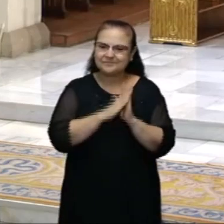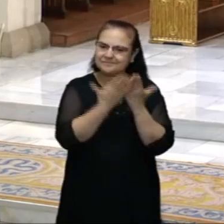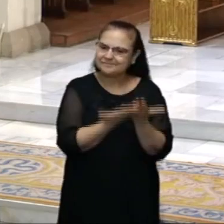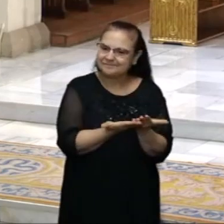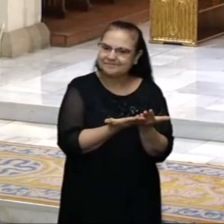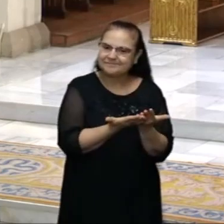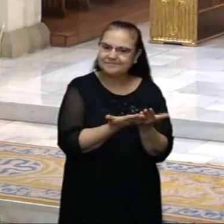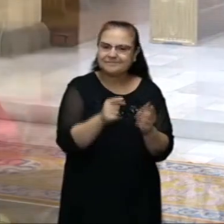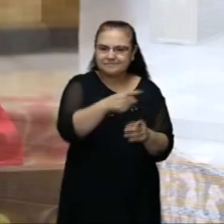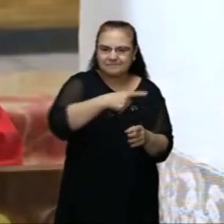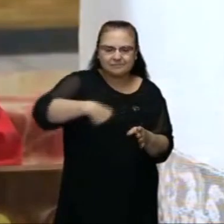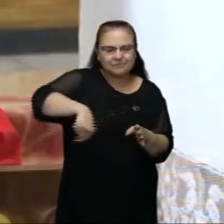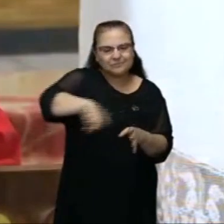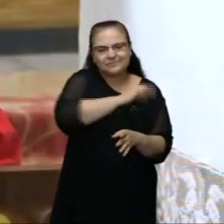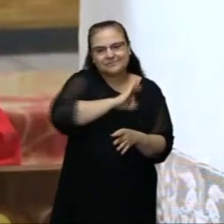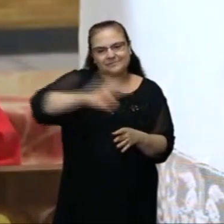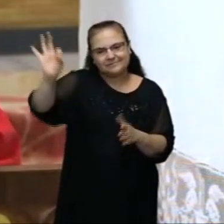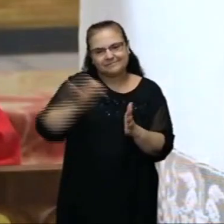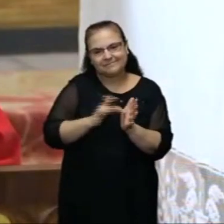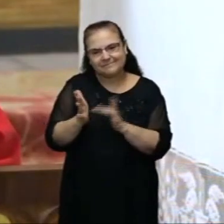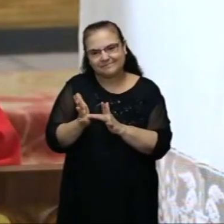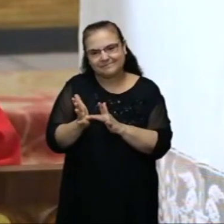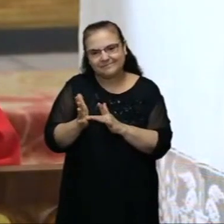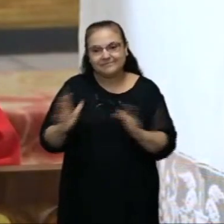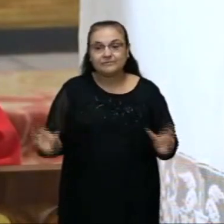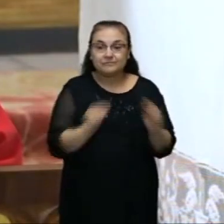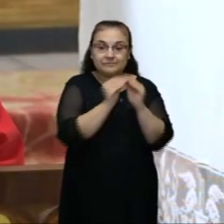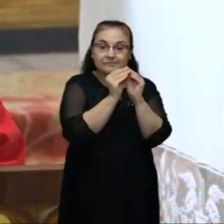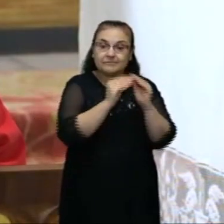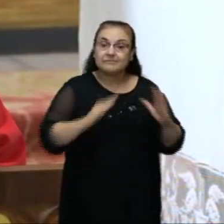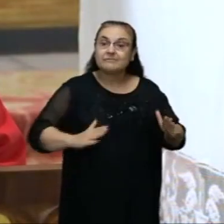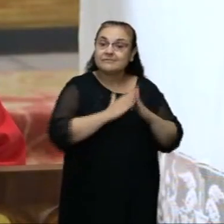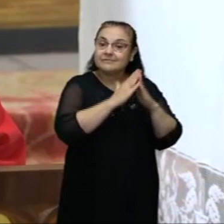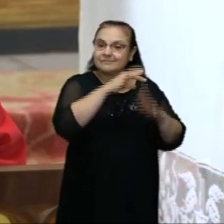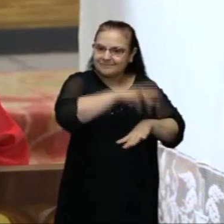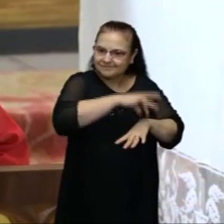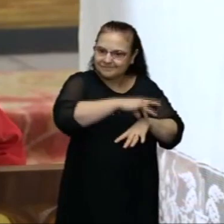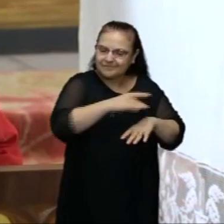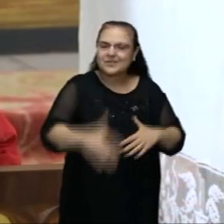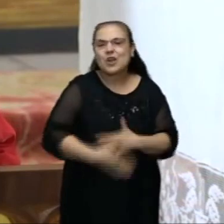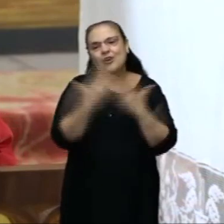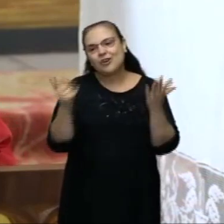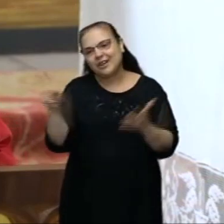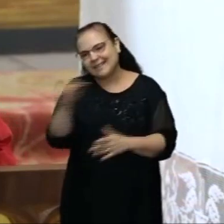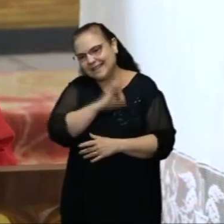Evangelio de nuestro Señor Jesucristo según San Lucas.